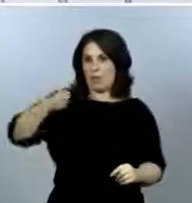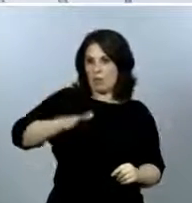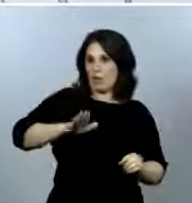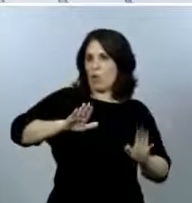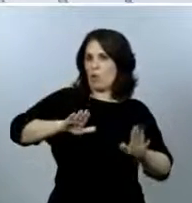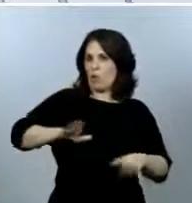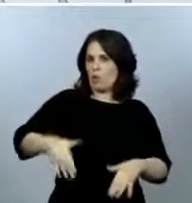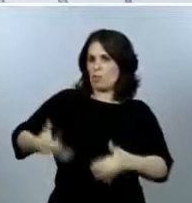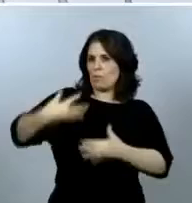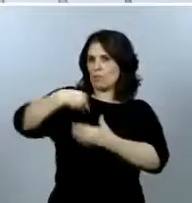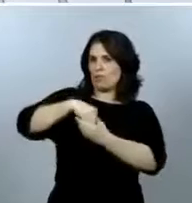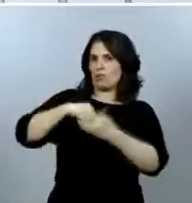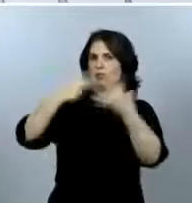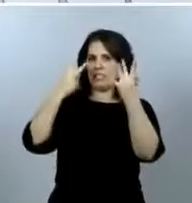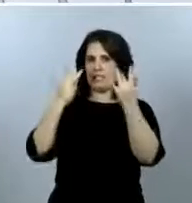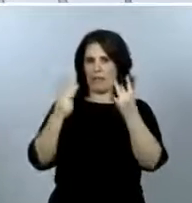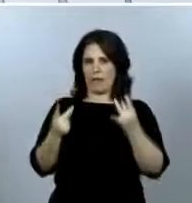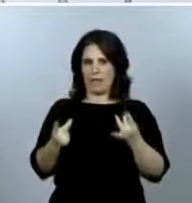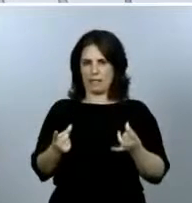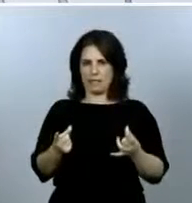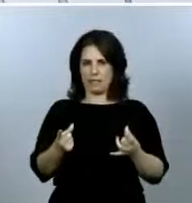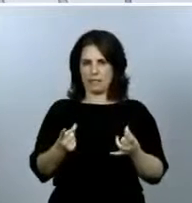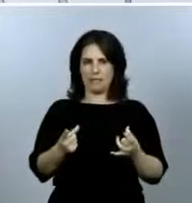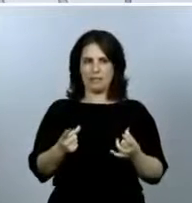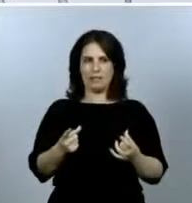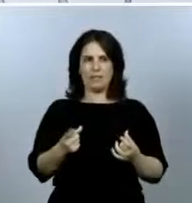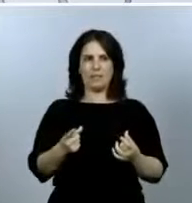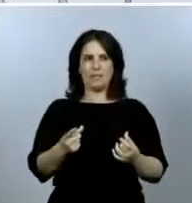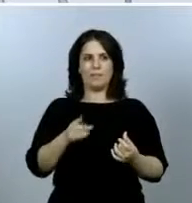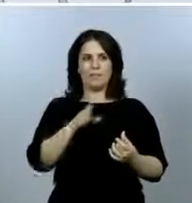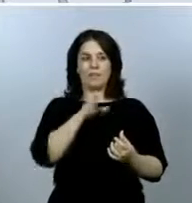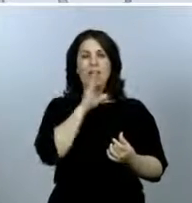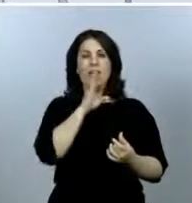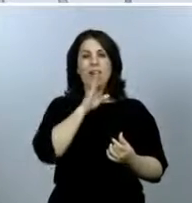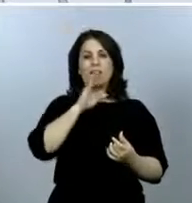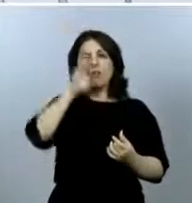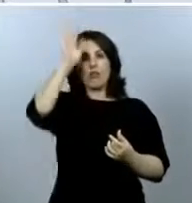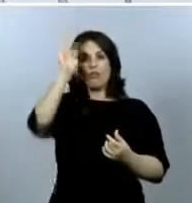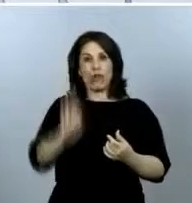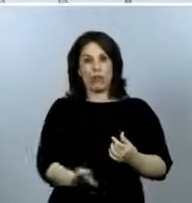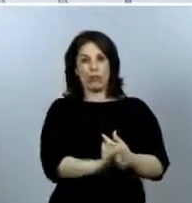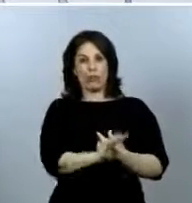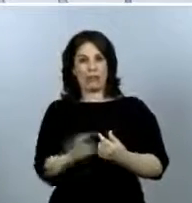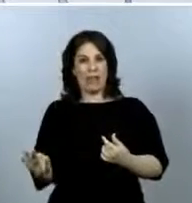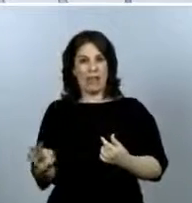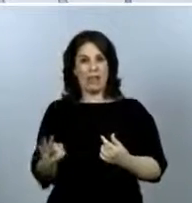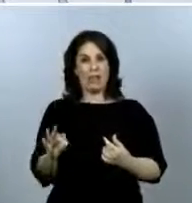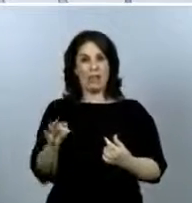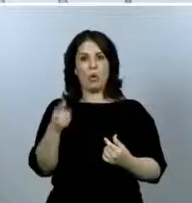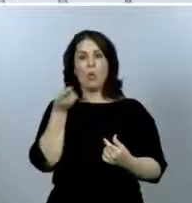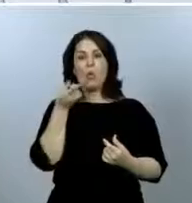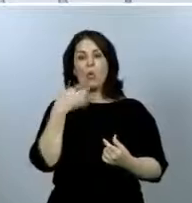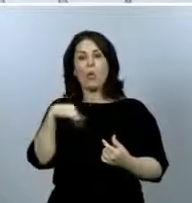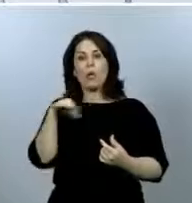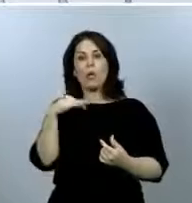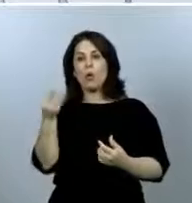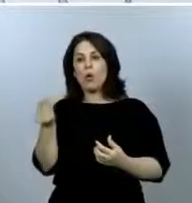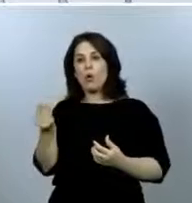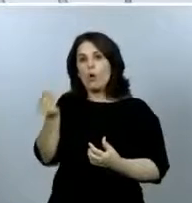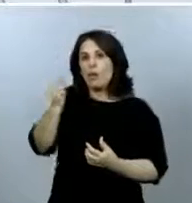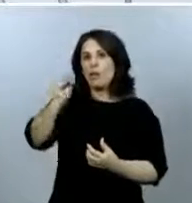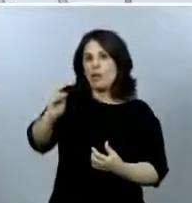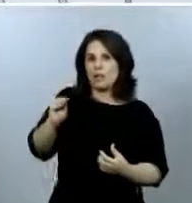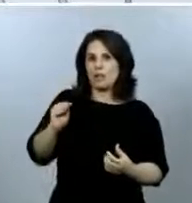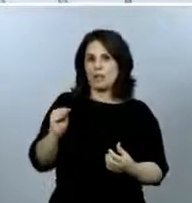la columna de los totales y ya hemos dicho estos días que simplemente añadimos los que se han notificado hoy